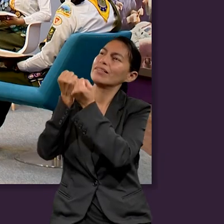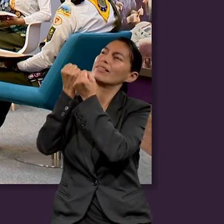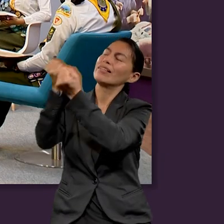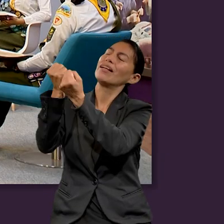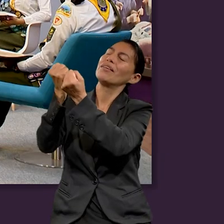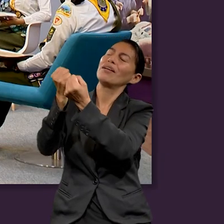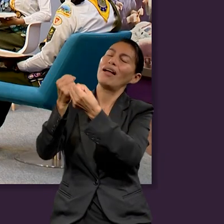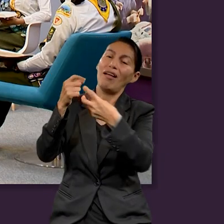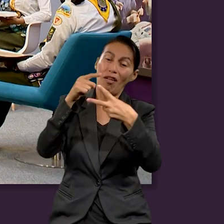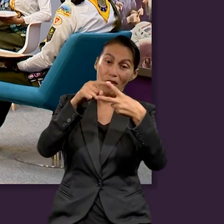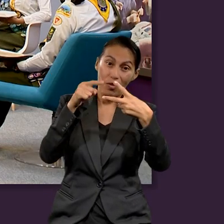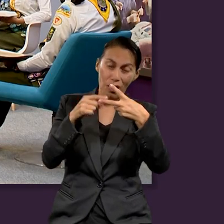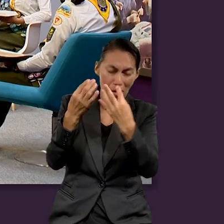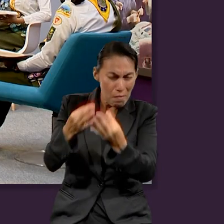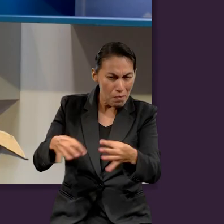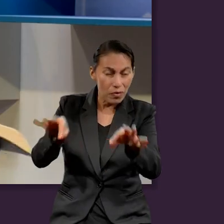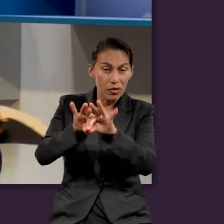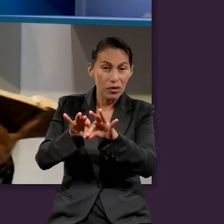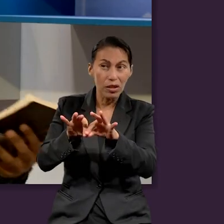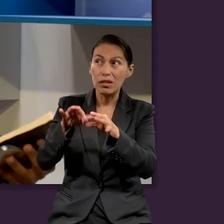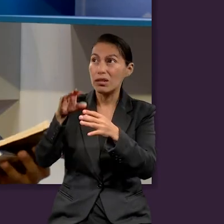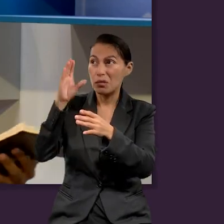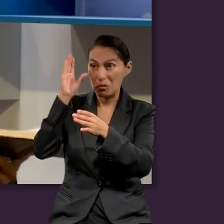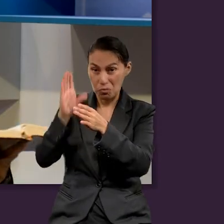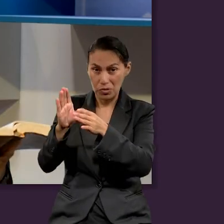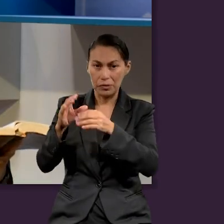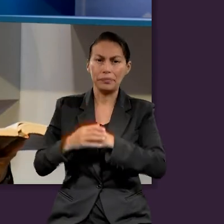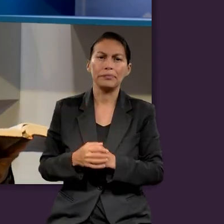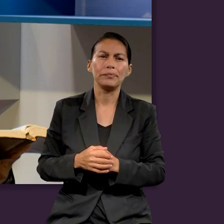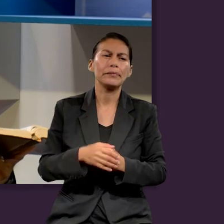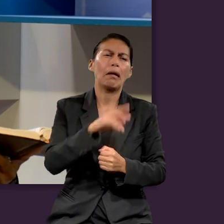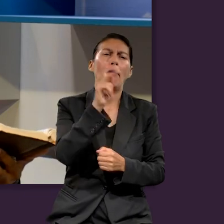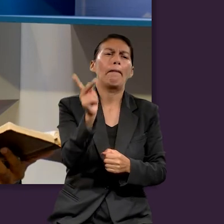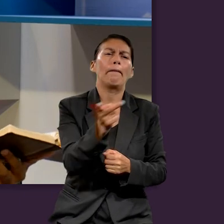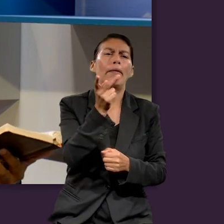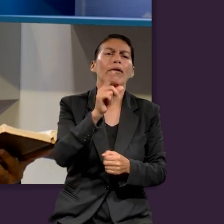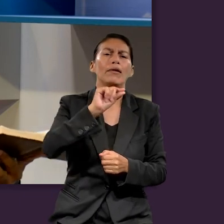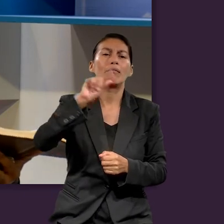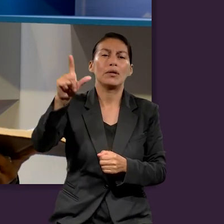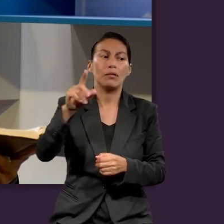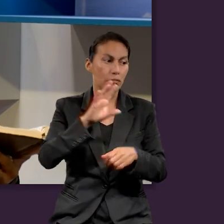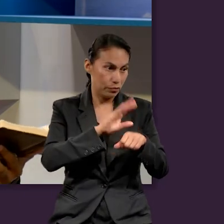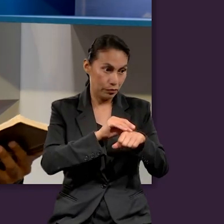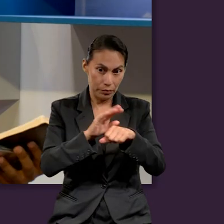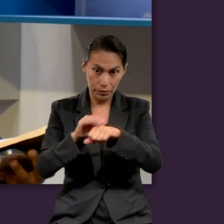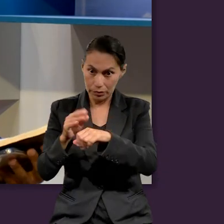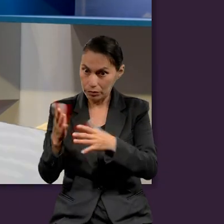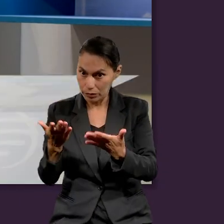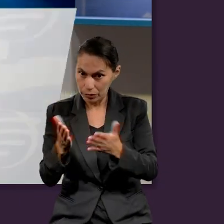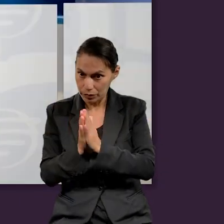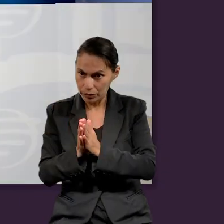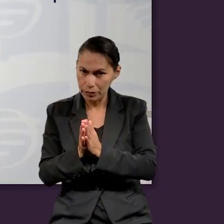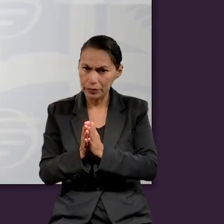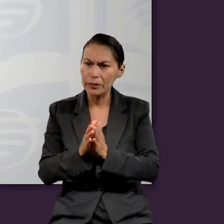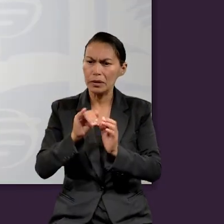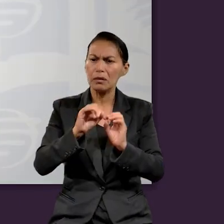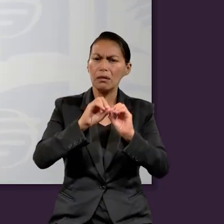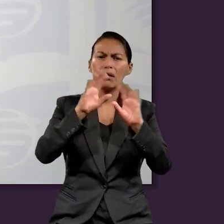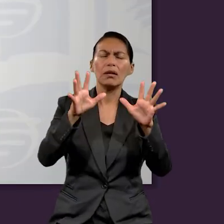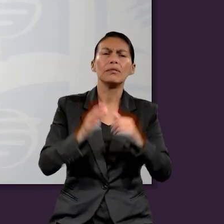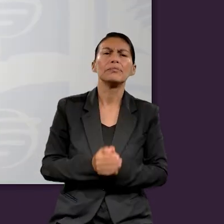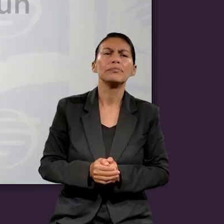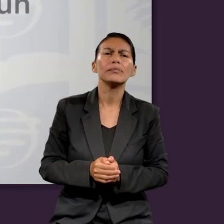que puede salvar pero saben hay una pregunta que quiero hacerle a un experto me permiten hacérsela